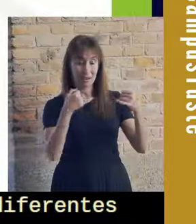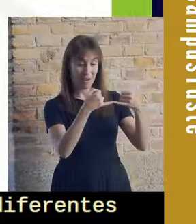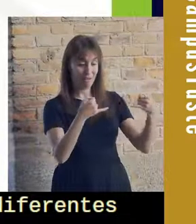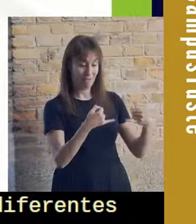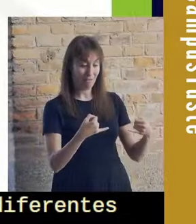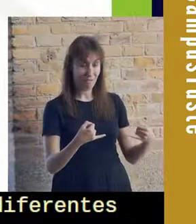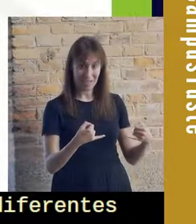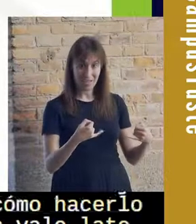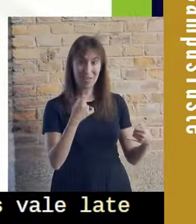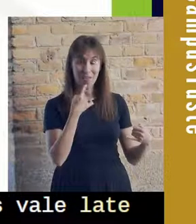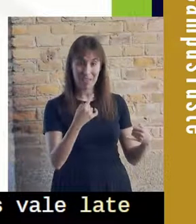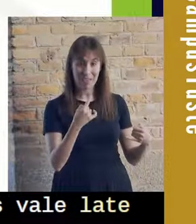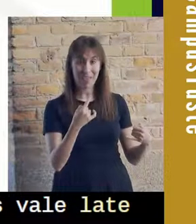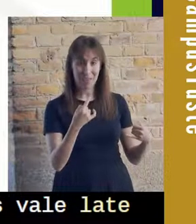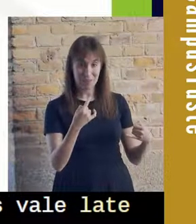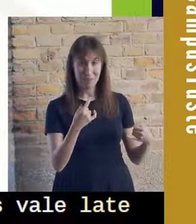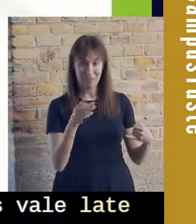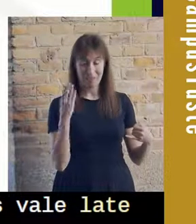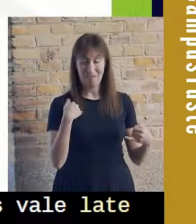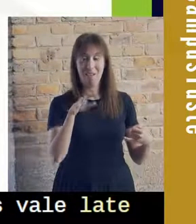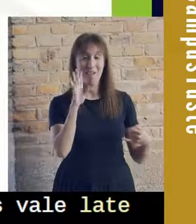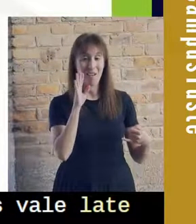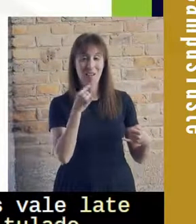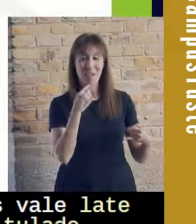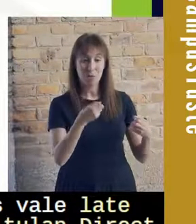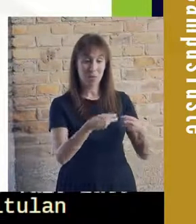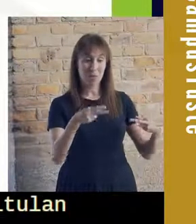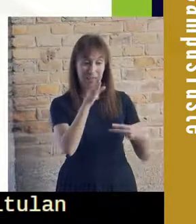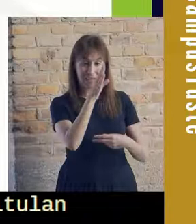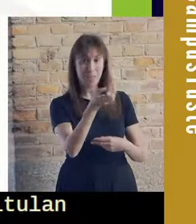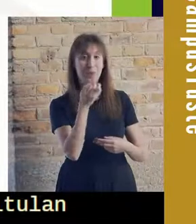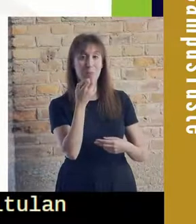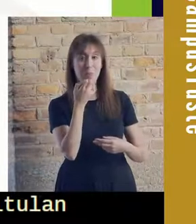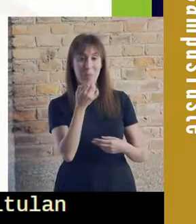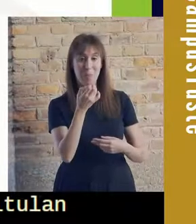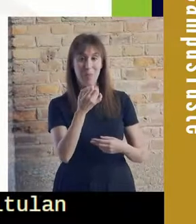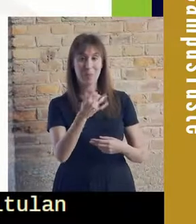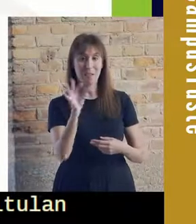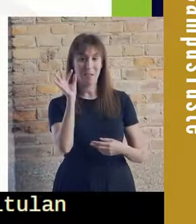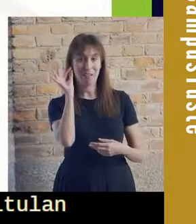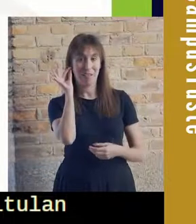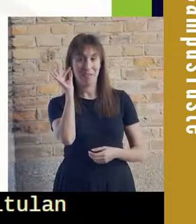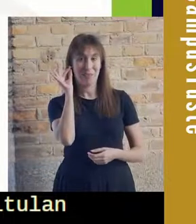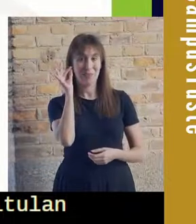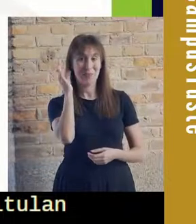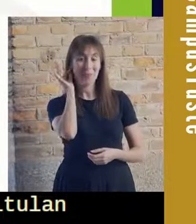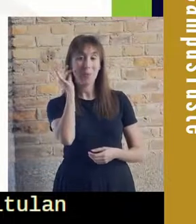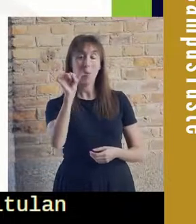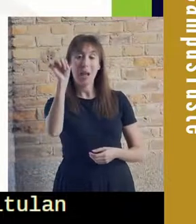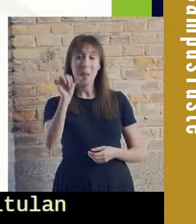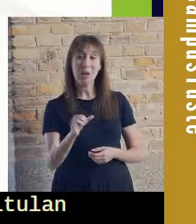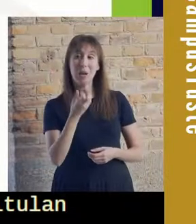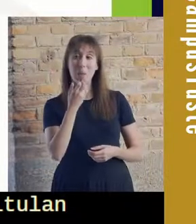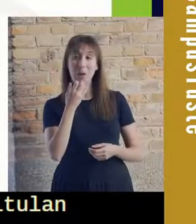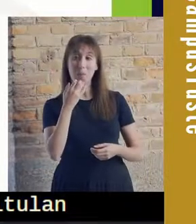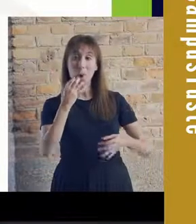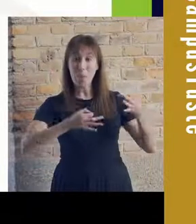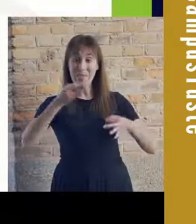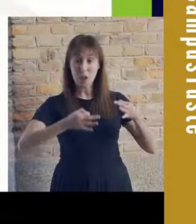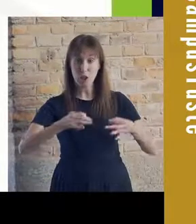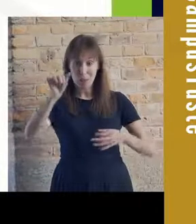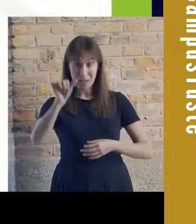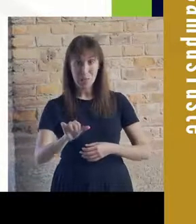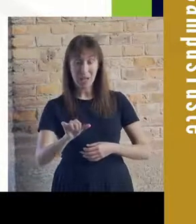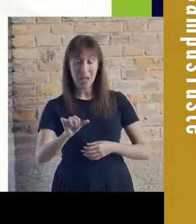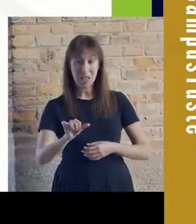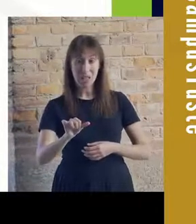estenotipia es lo que vimos el primer día que el subtitulado en directo y una chica que tiene una habéis visto en las películas los juicios que hay